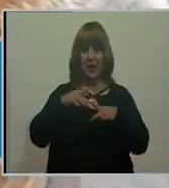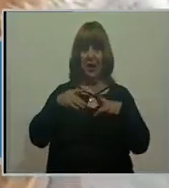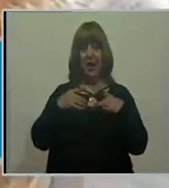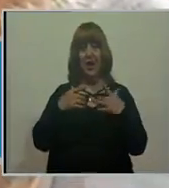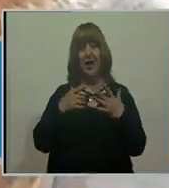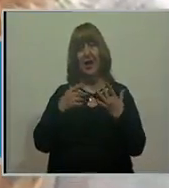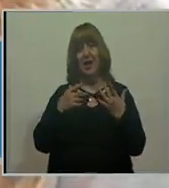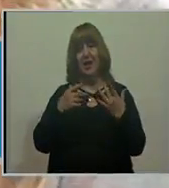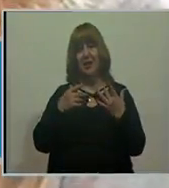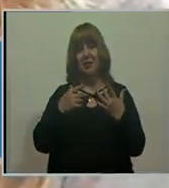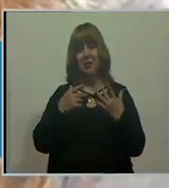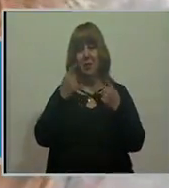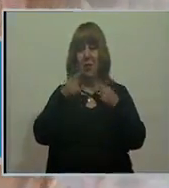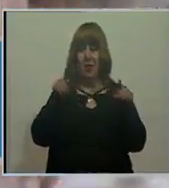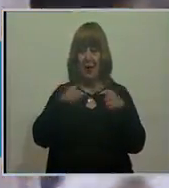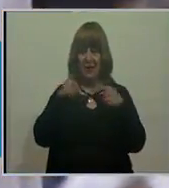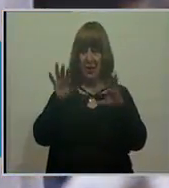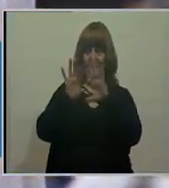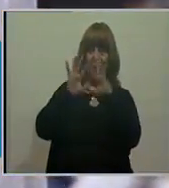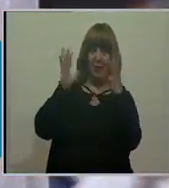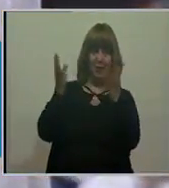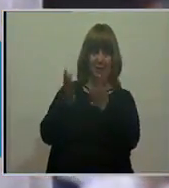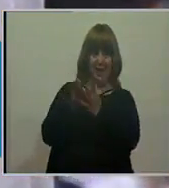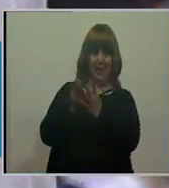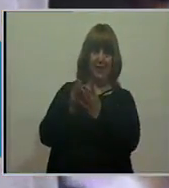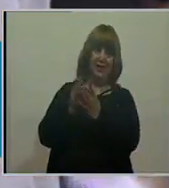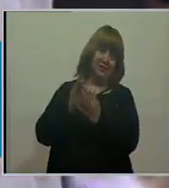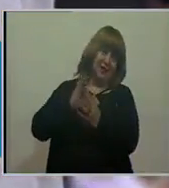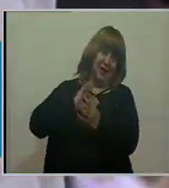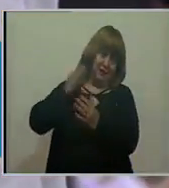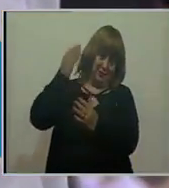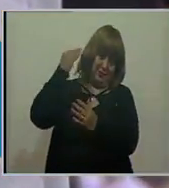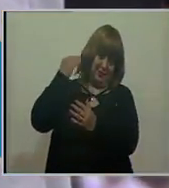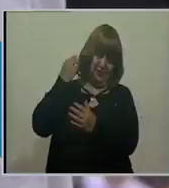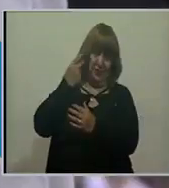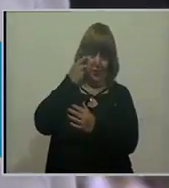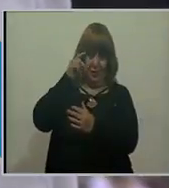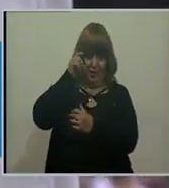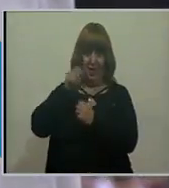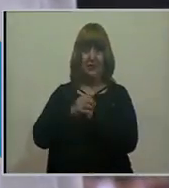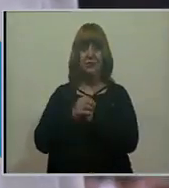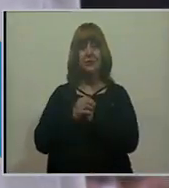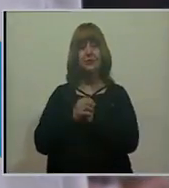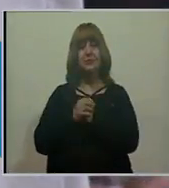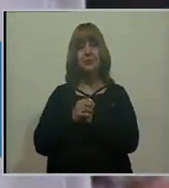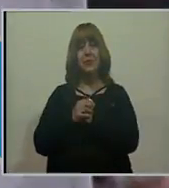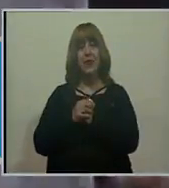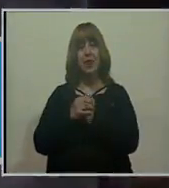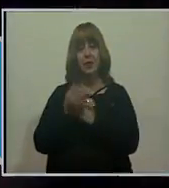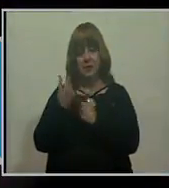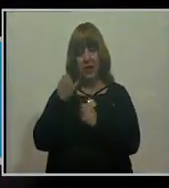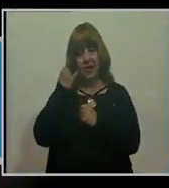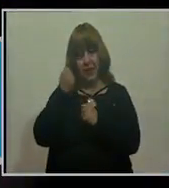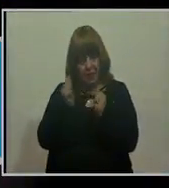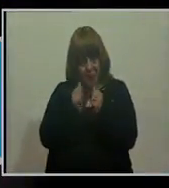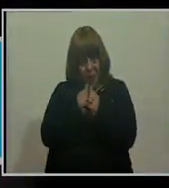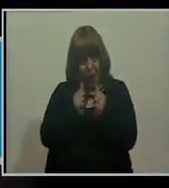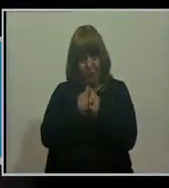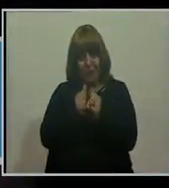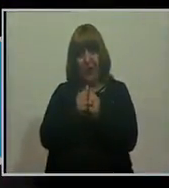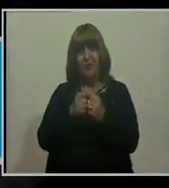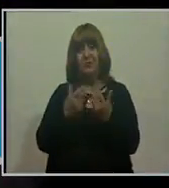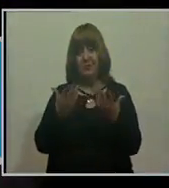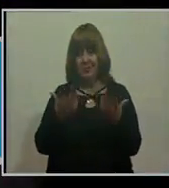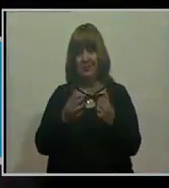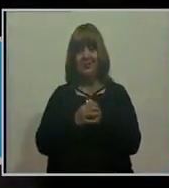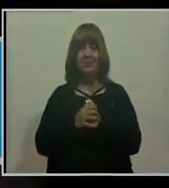al final. Y ya tenían un hijo. Sí. Ah, ya estaba, ya habían nacido. O sea que sí se conocían. O sea que sí se conocían. Y ella hizo el Waka